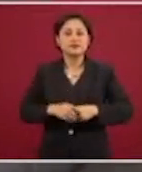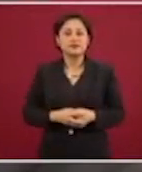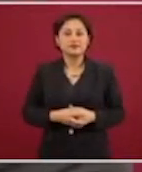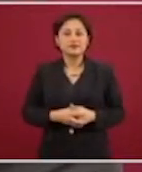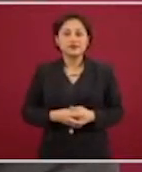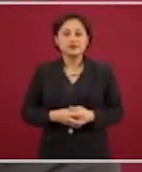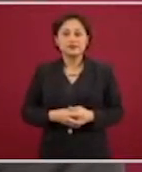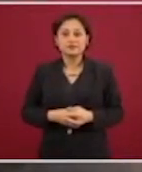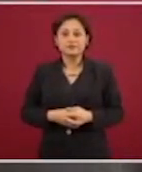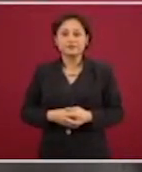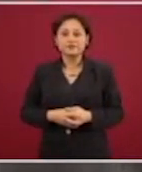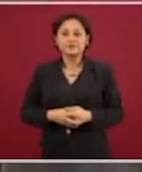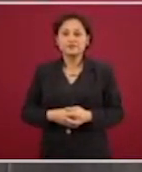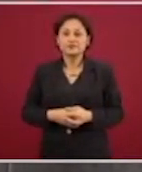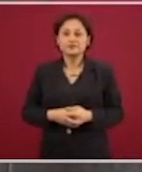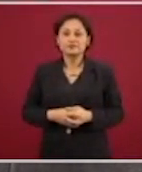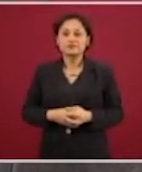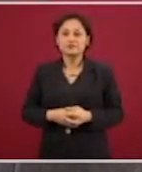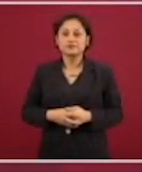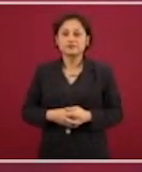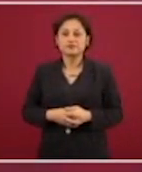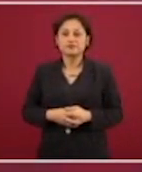un reconocimiento